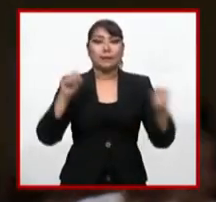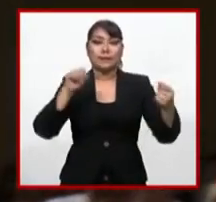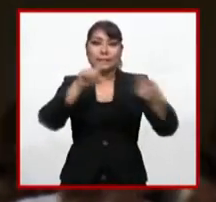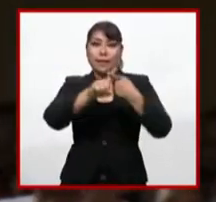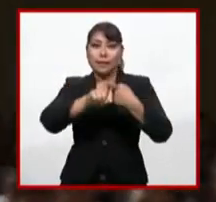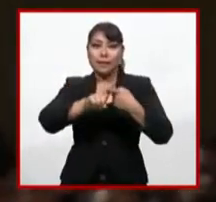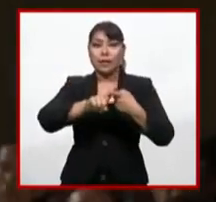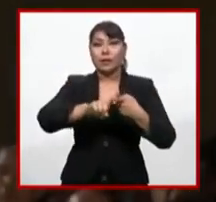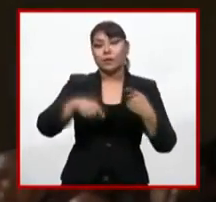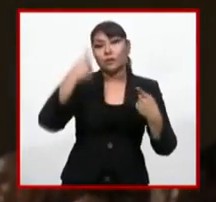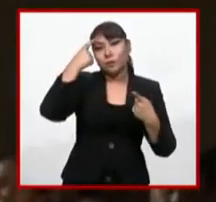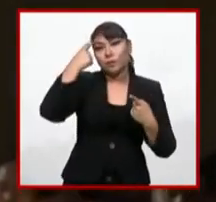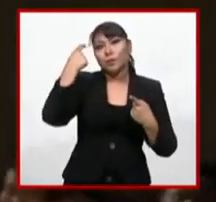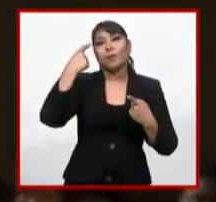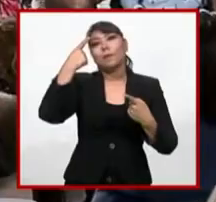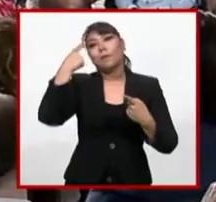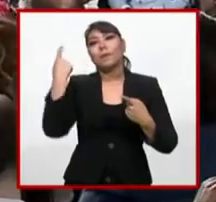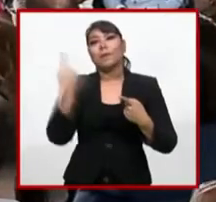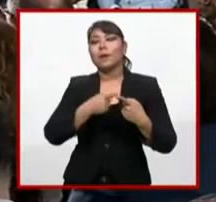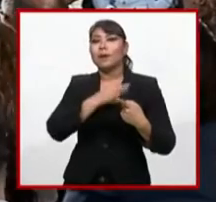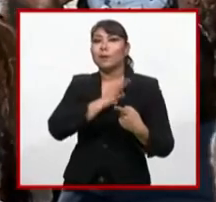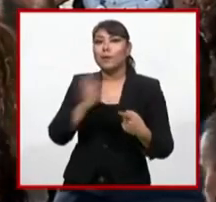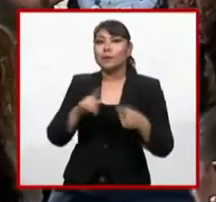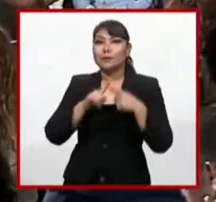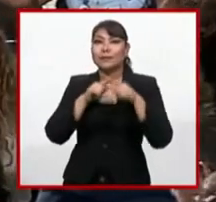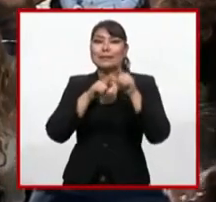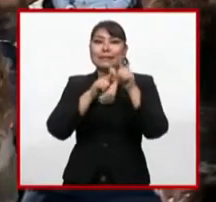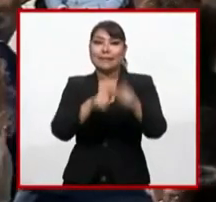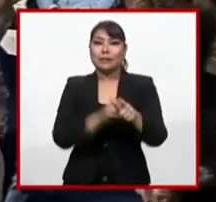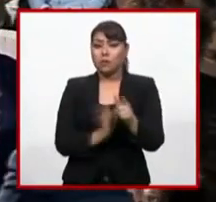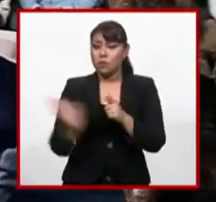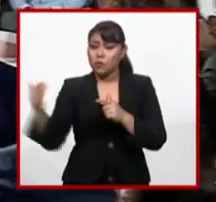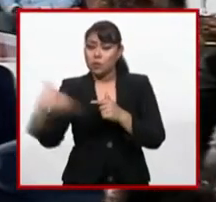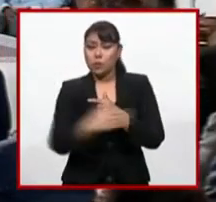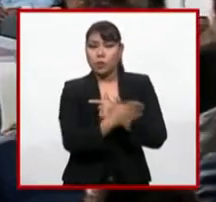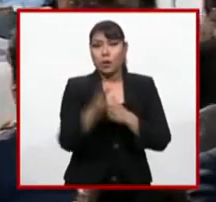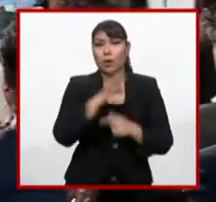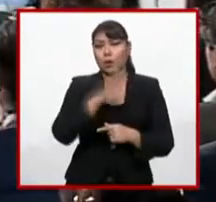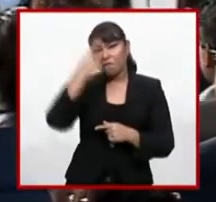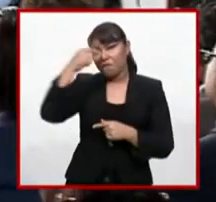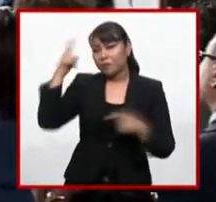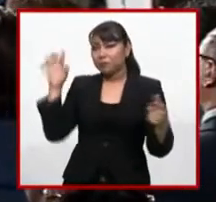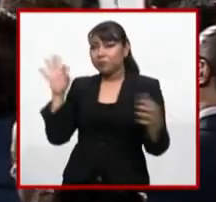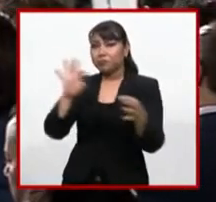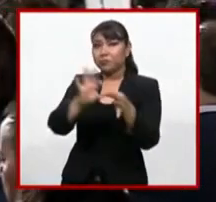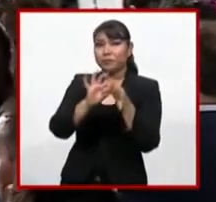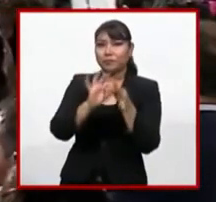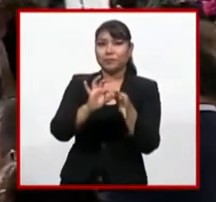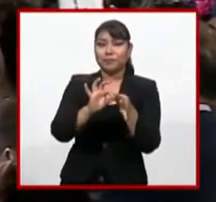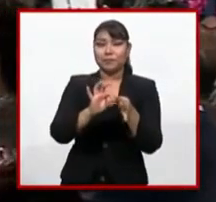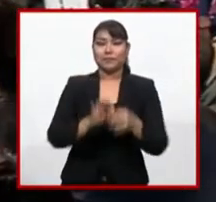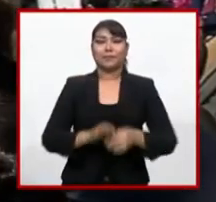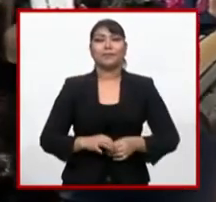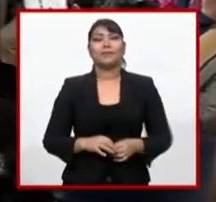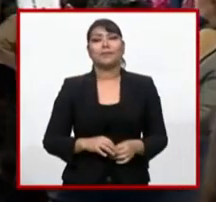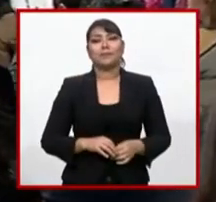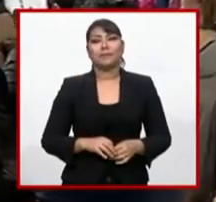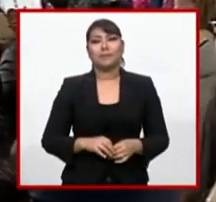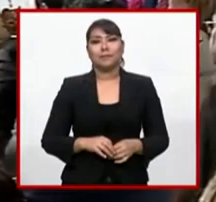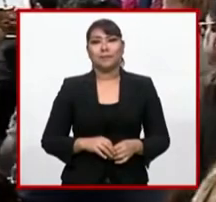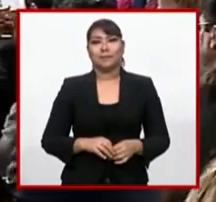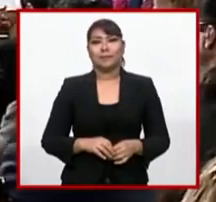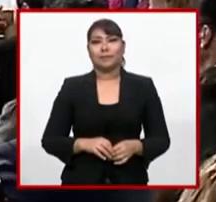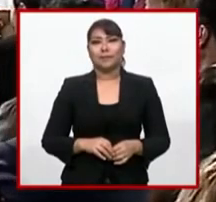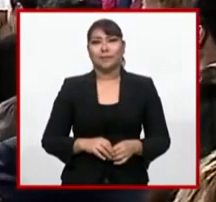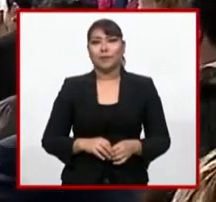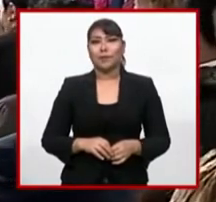Cruz para poder hacer los ajustes de las curvas y las pendientes. No solo eso, sino que también